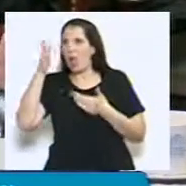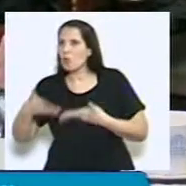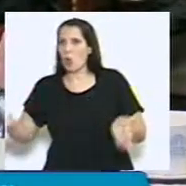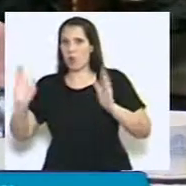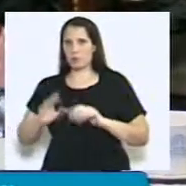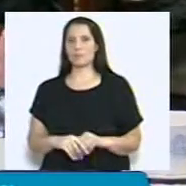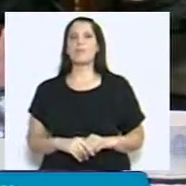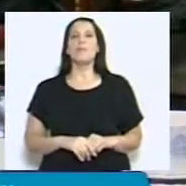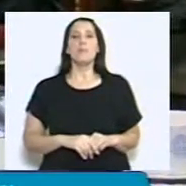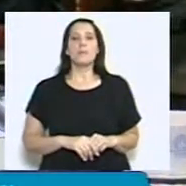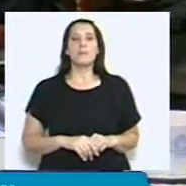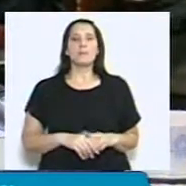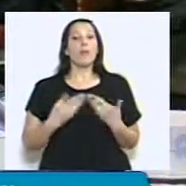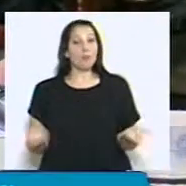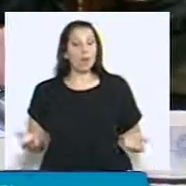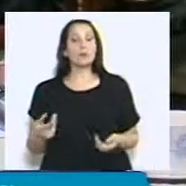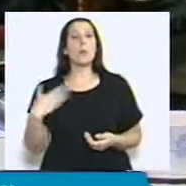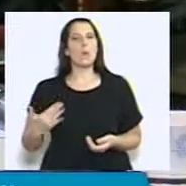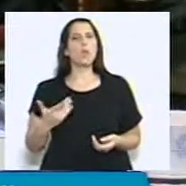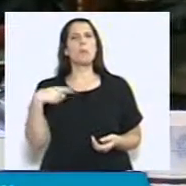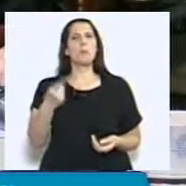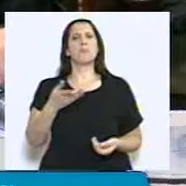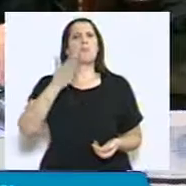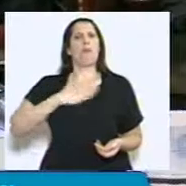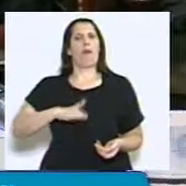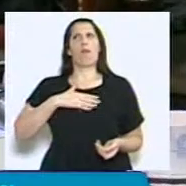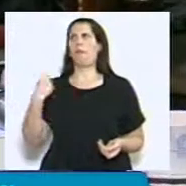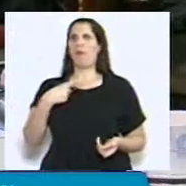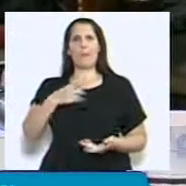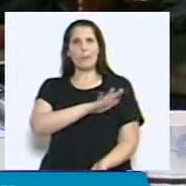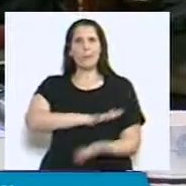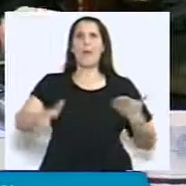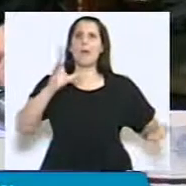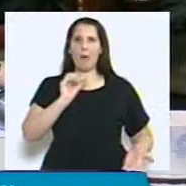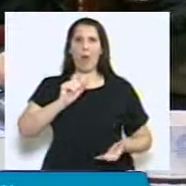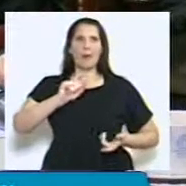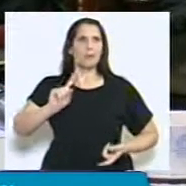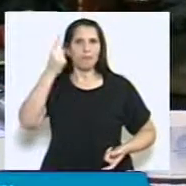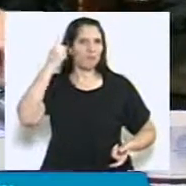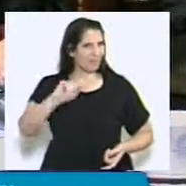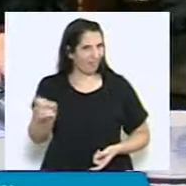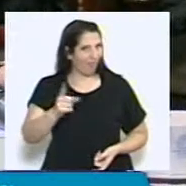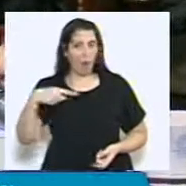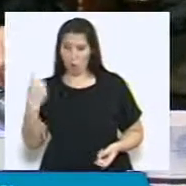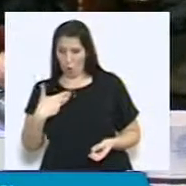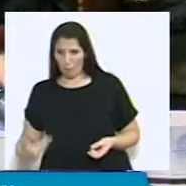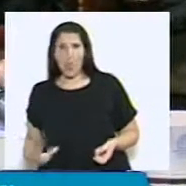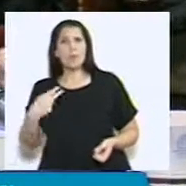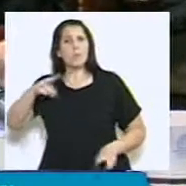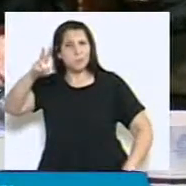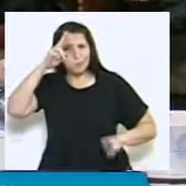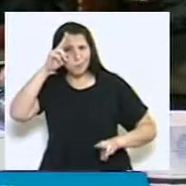decir, podemos estar tranquilos de que no se ha innovado. Nuestro gobierno ha respetado en